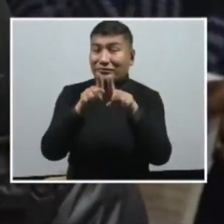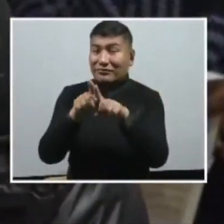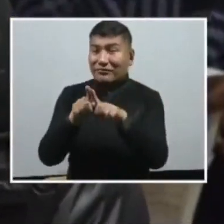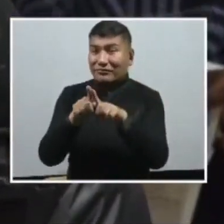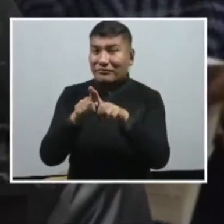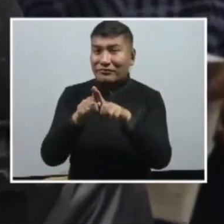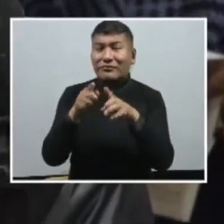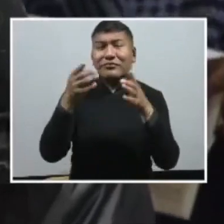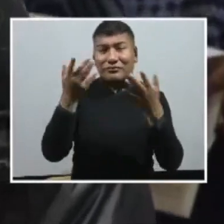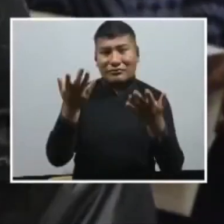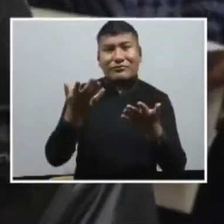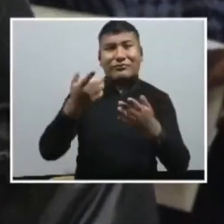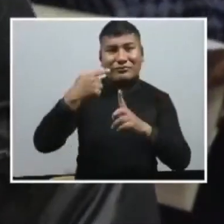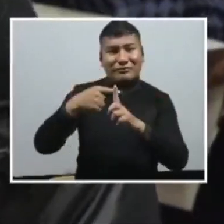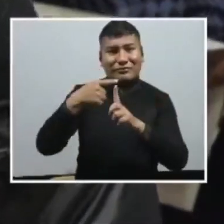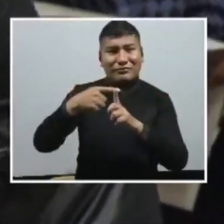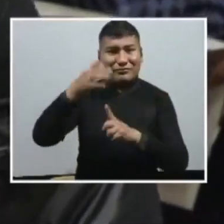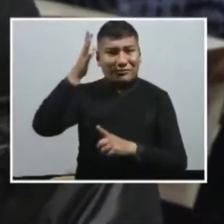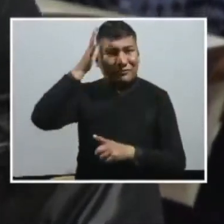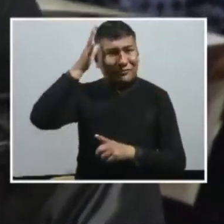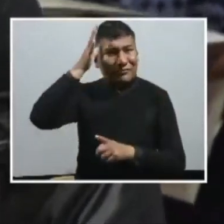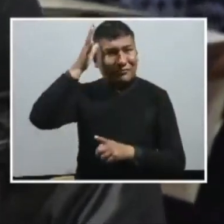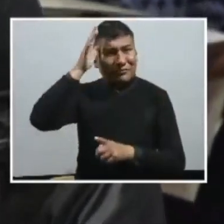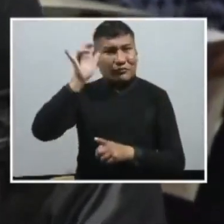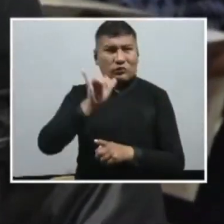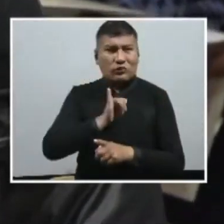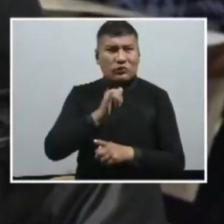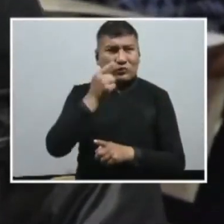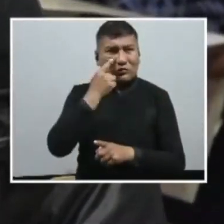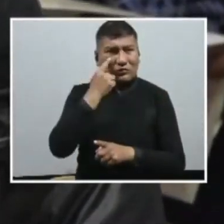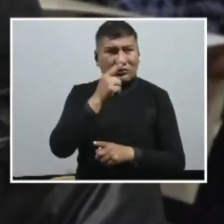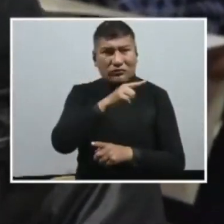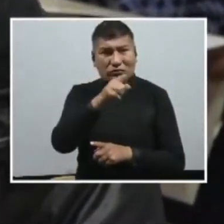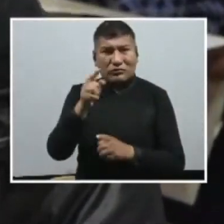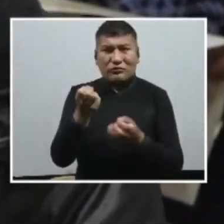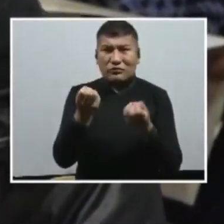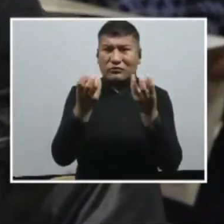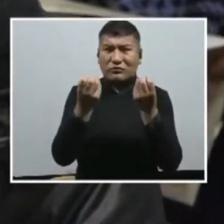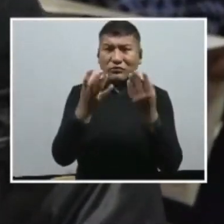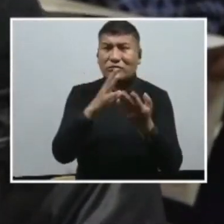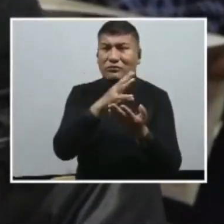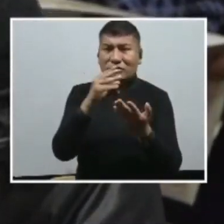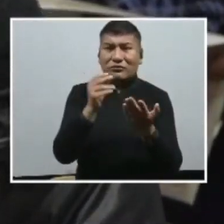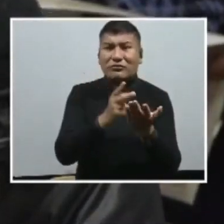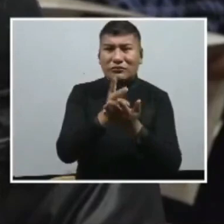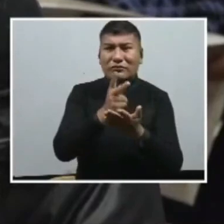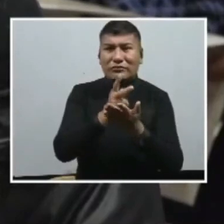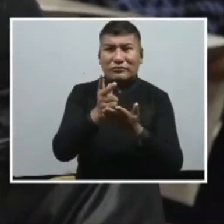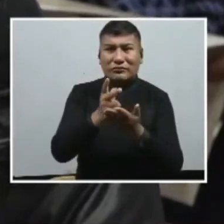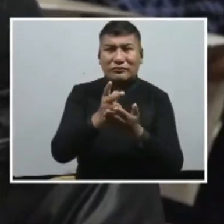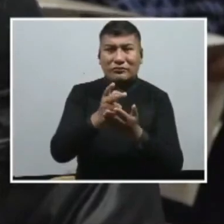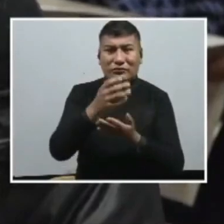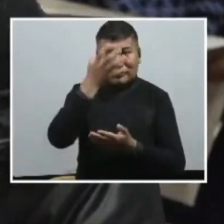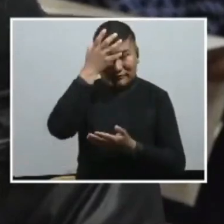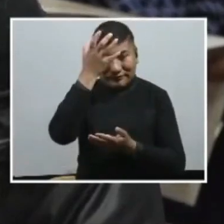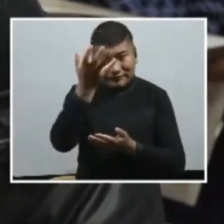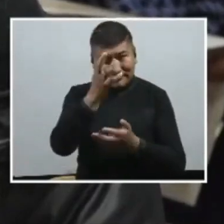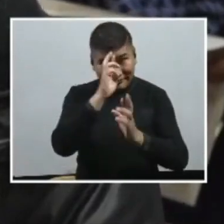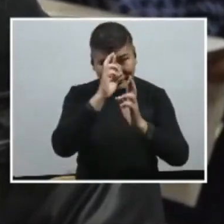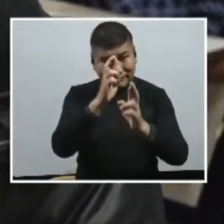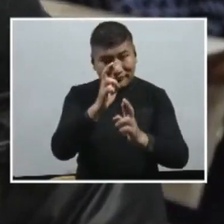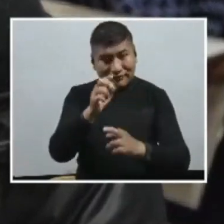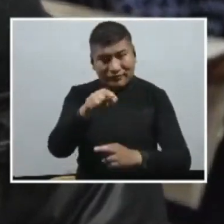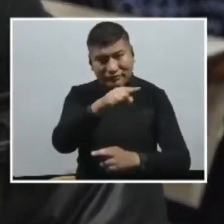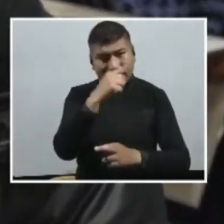hay buenos papás. Yo he conocido muchos, realmente sacarse el sombrero ante ellos, ¿no? Velan por